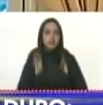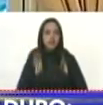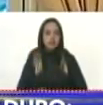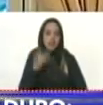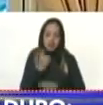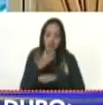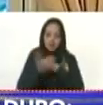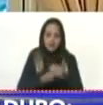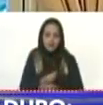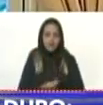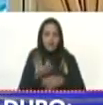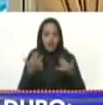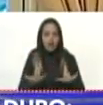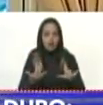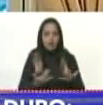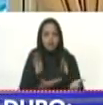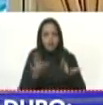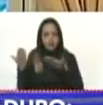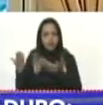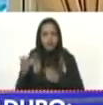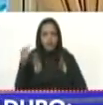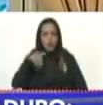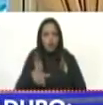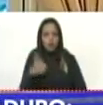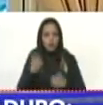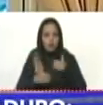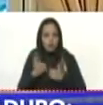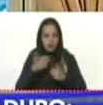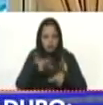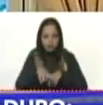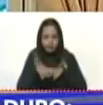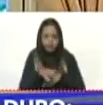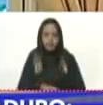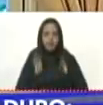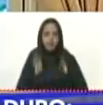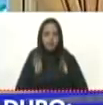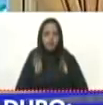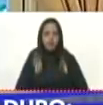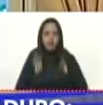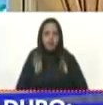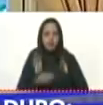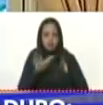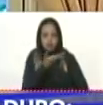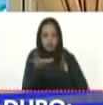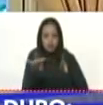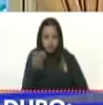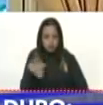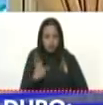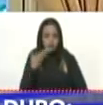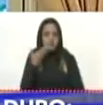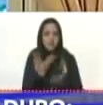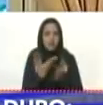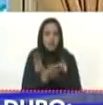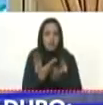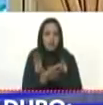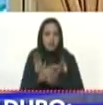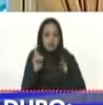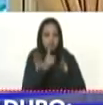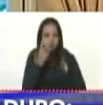Vamos a hacer un pase hoy, miércoles productivo, para que ustedes puedan ser testigos de primera